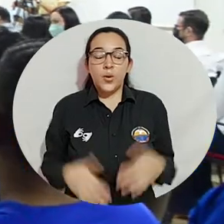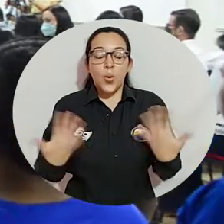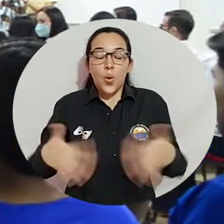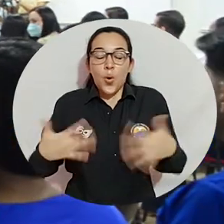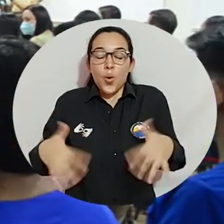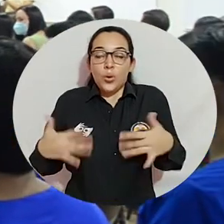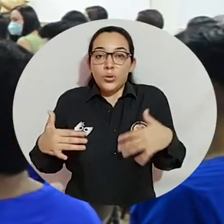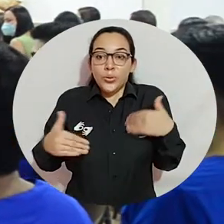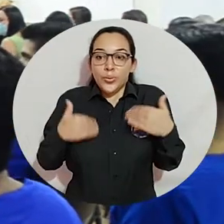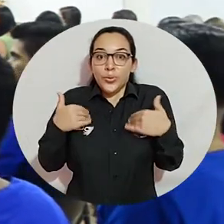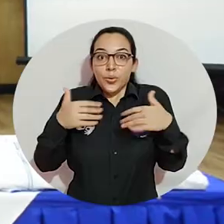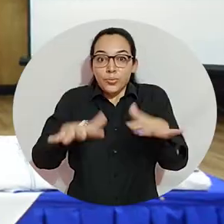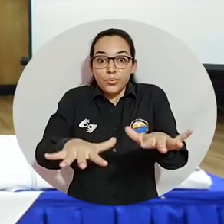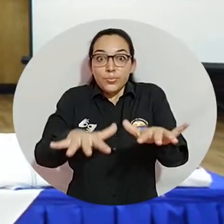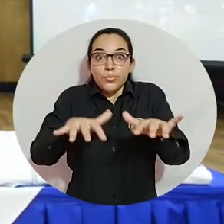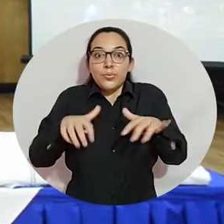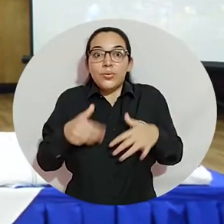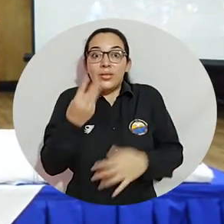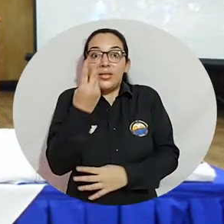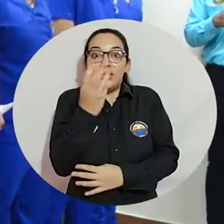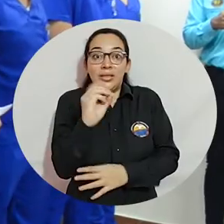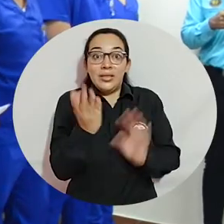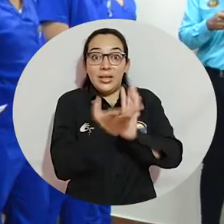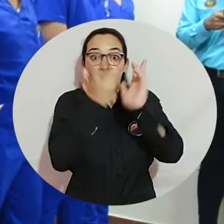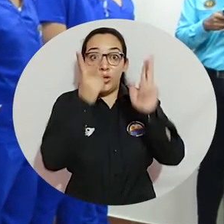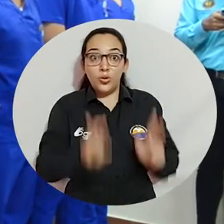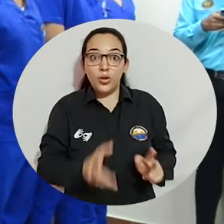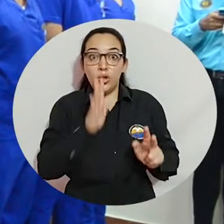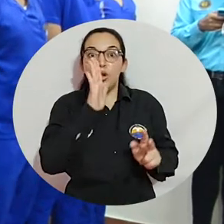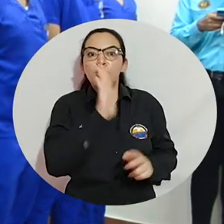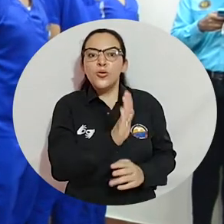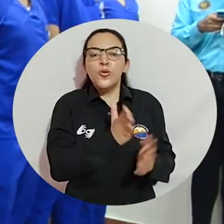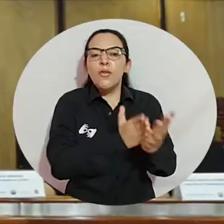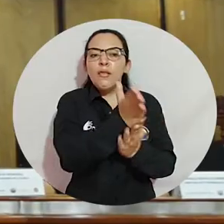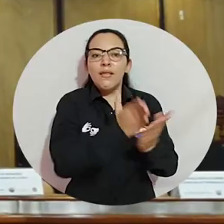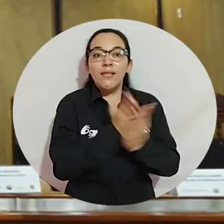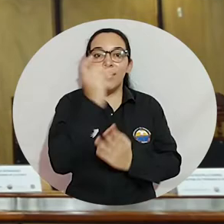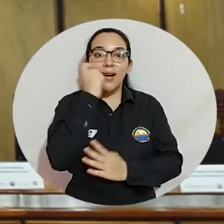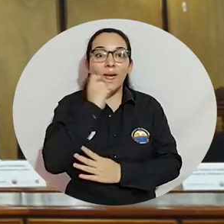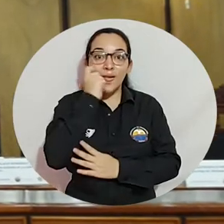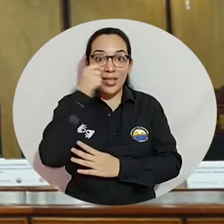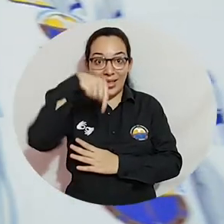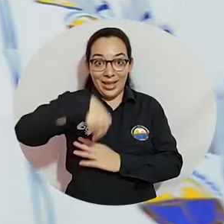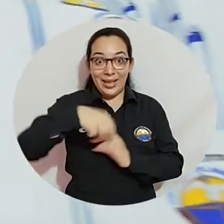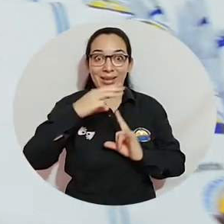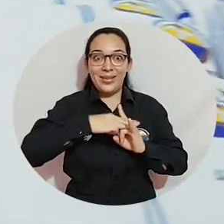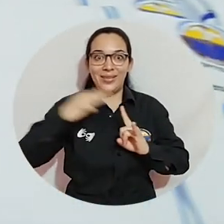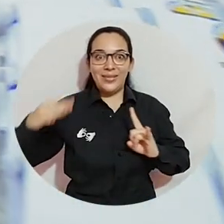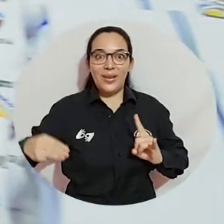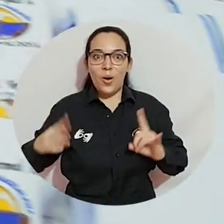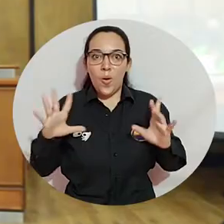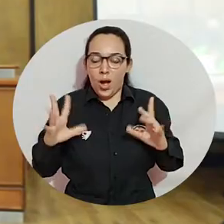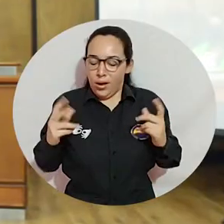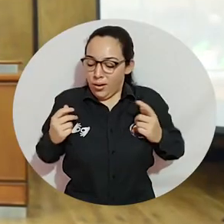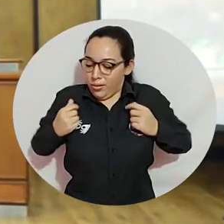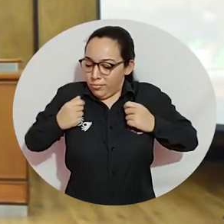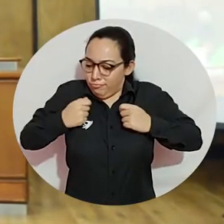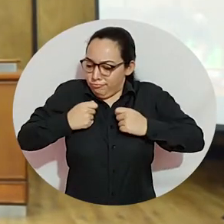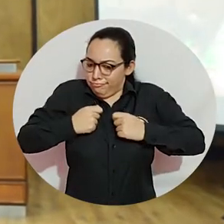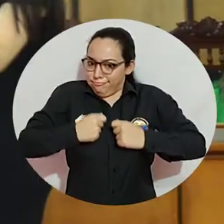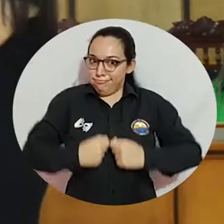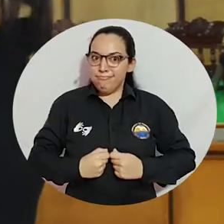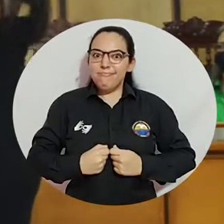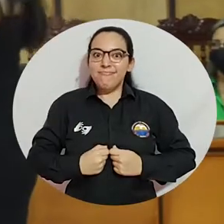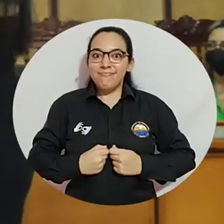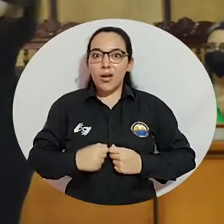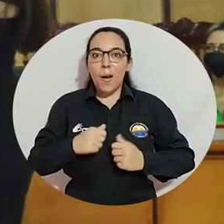en una emotiva ceremonia 30 estudiantes de décimo semestre del programa de odontología de la universidad del magdalena recibieron la bata que les da